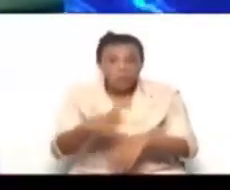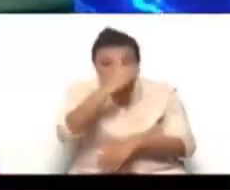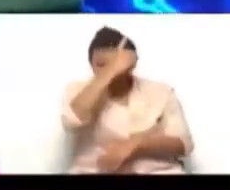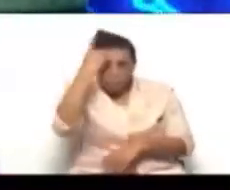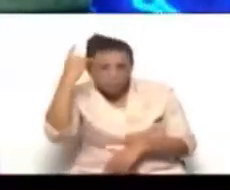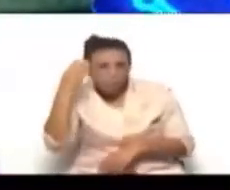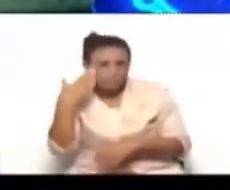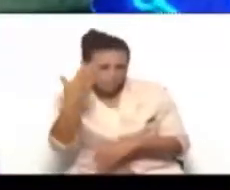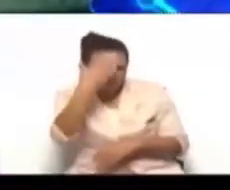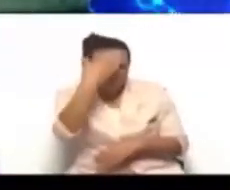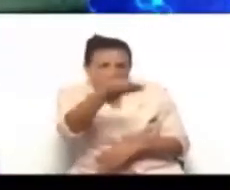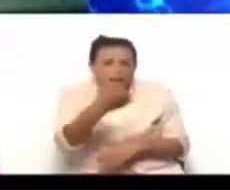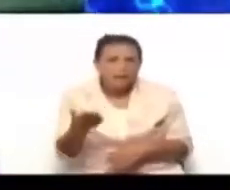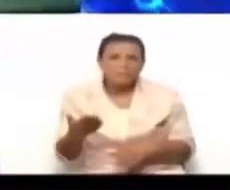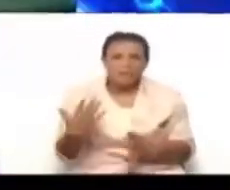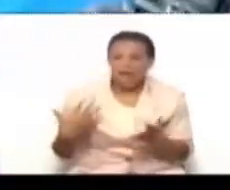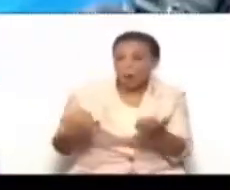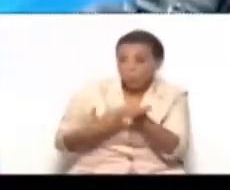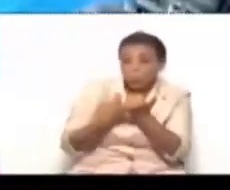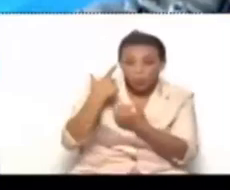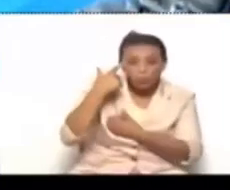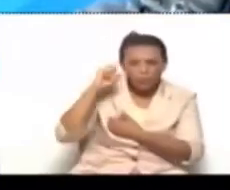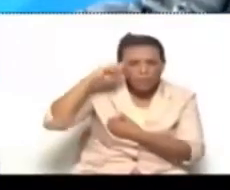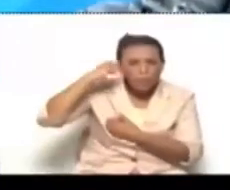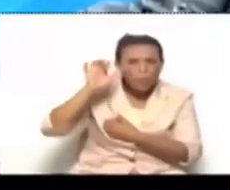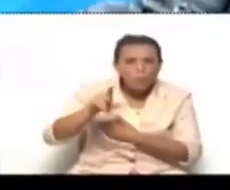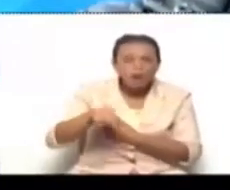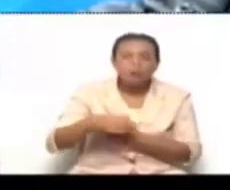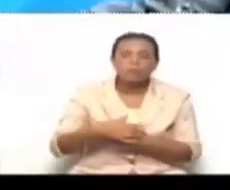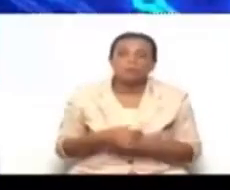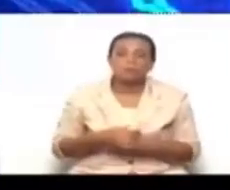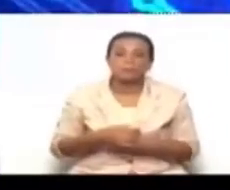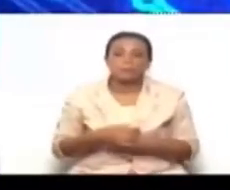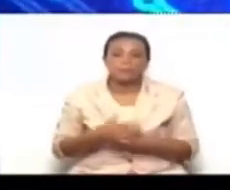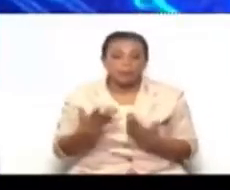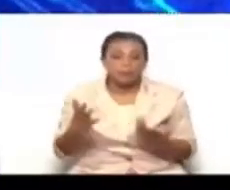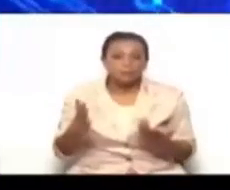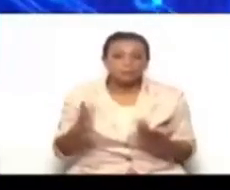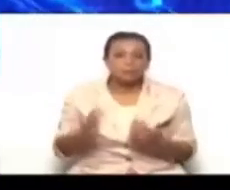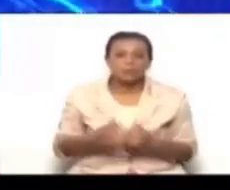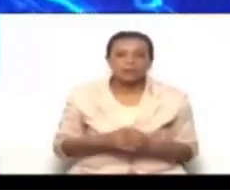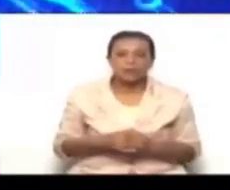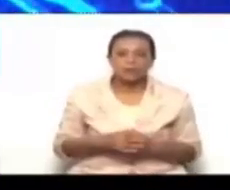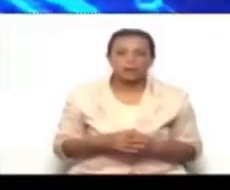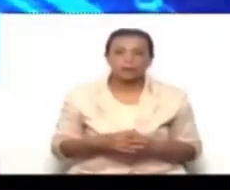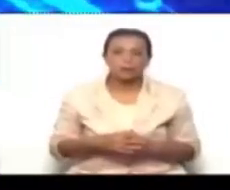Diosdado, entre los que me acuerdo y yo mismo, el suscrito, como dicen,